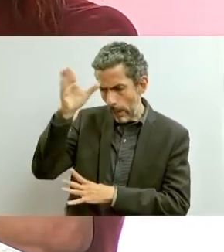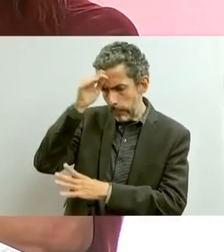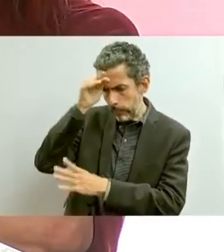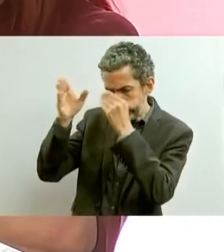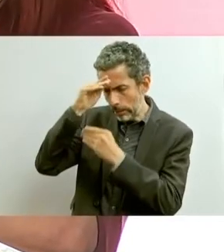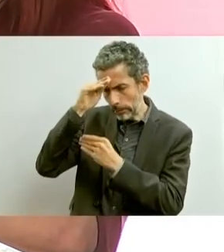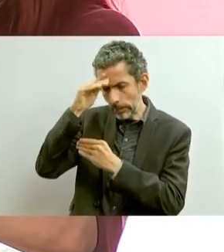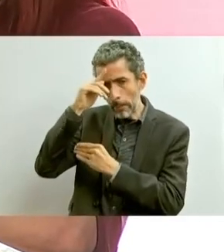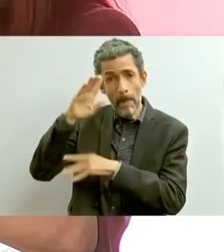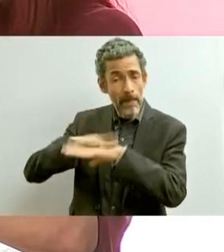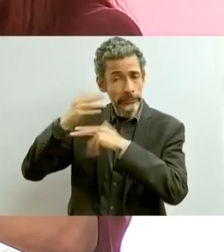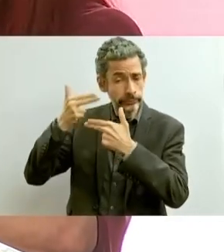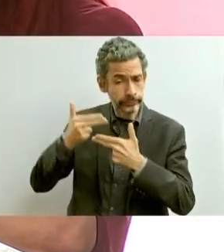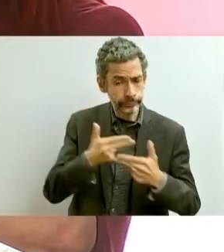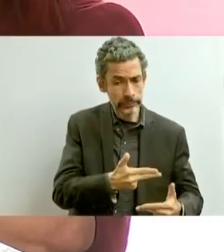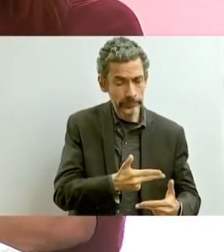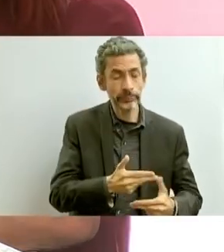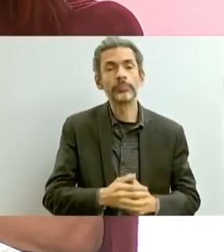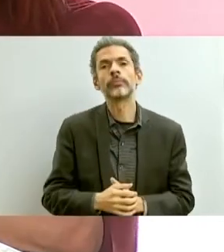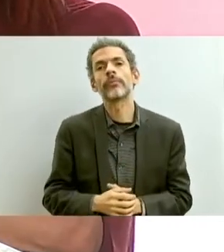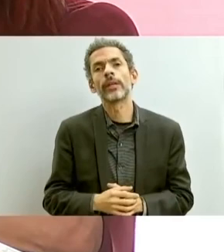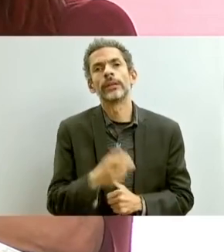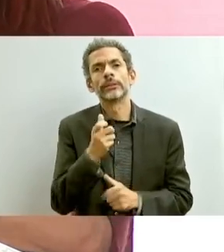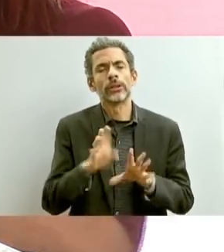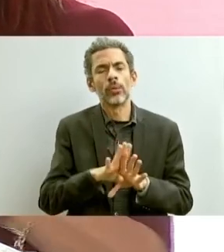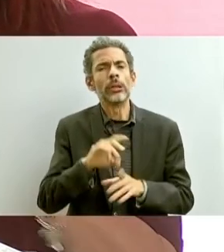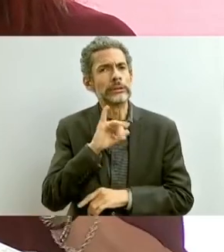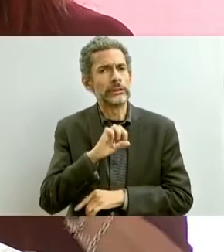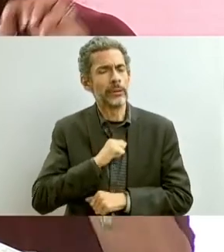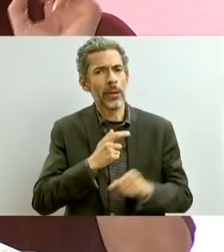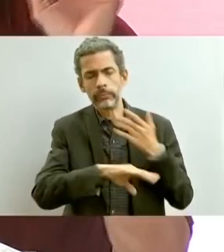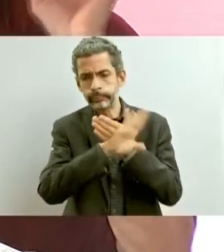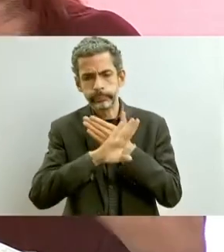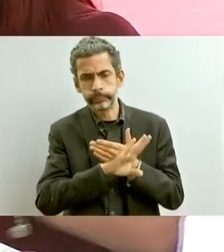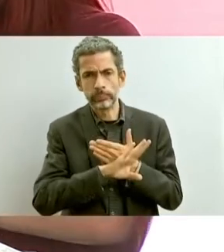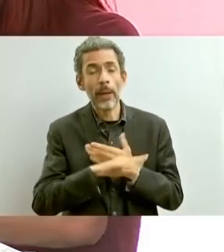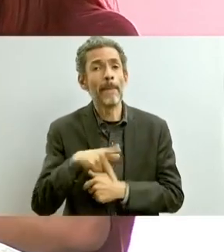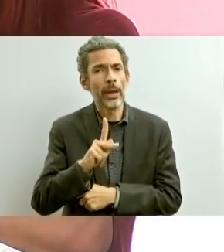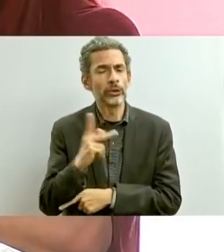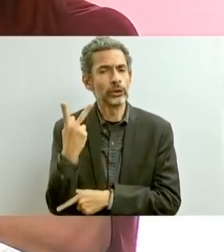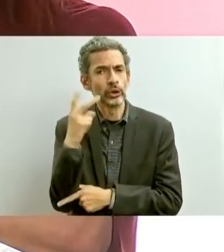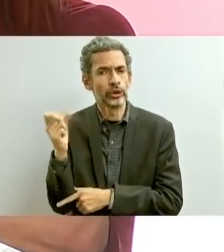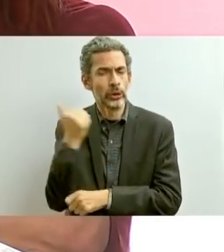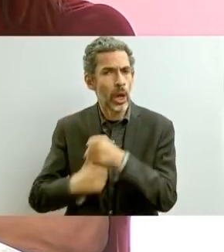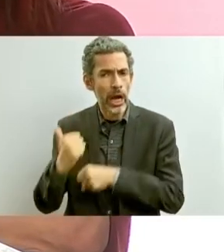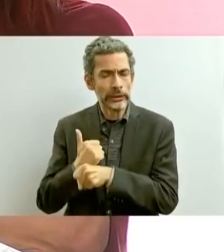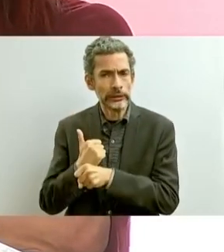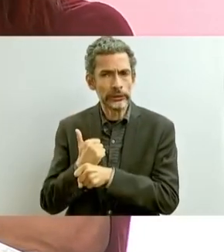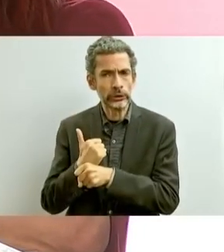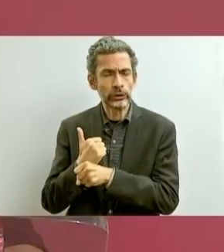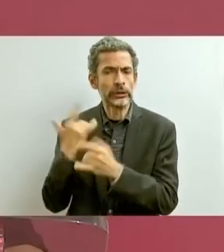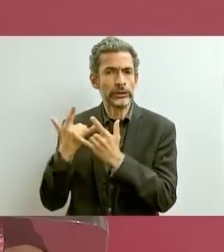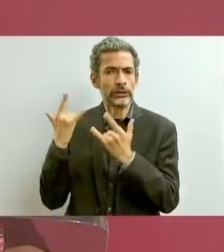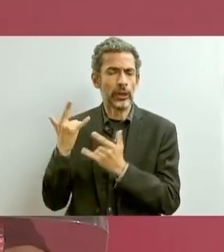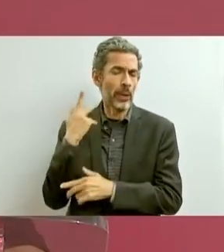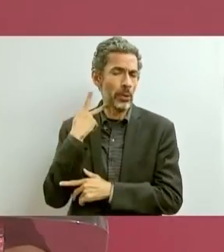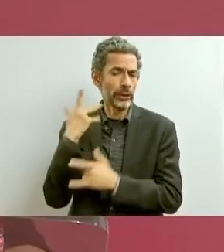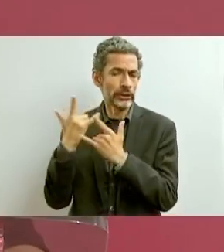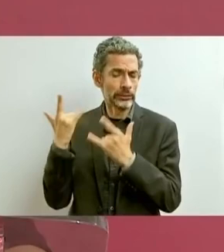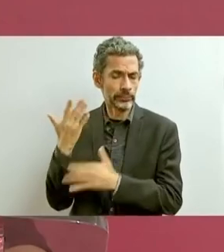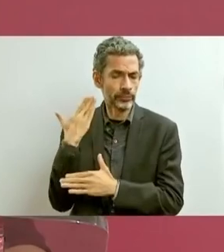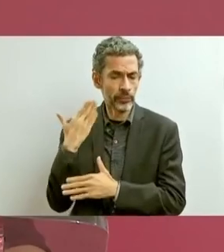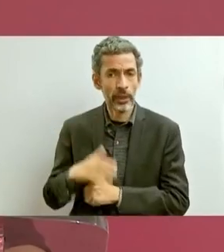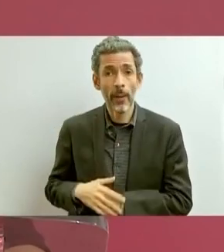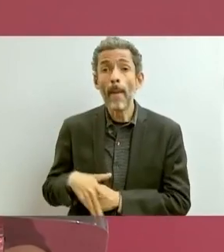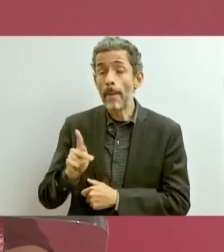dejas legado, porque dices que te atacan, pero en 200 años de historia política, nadie